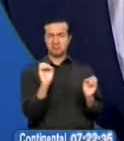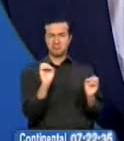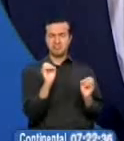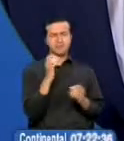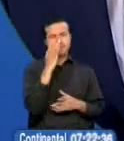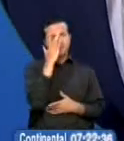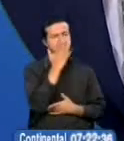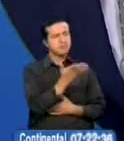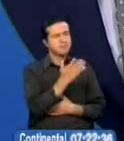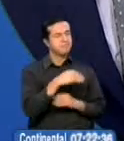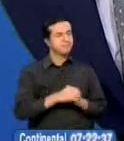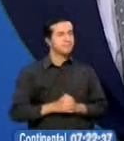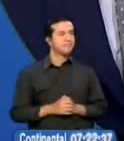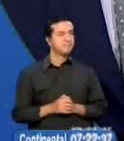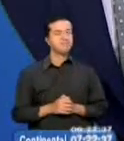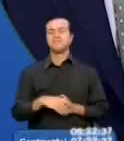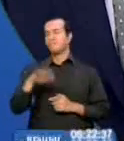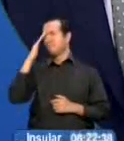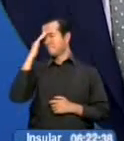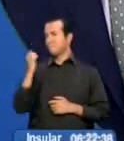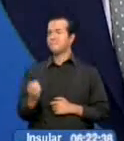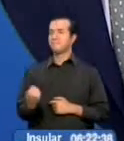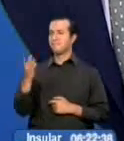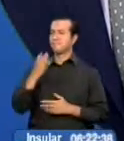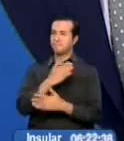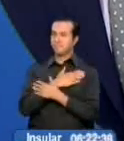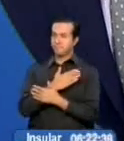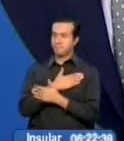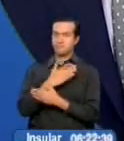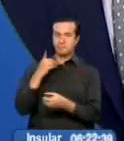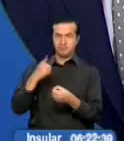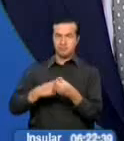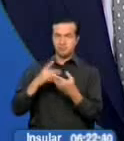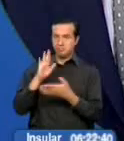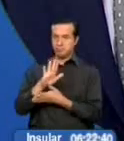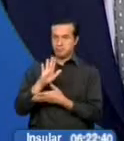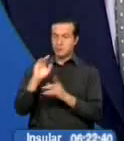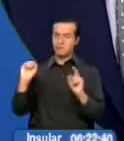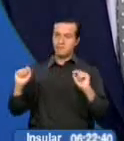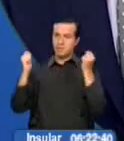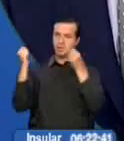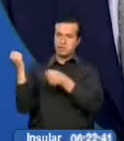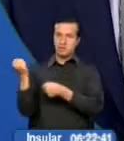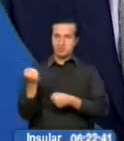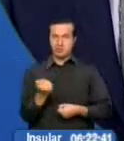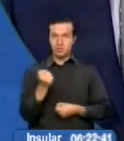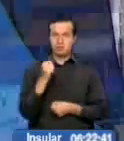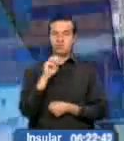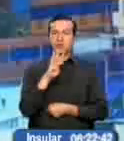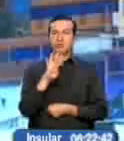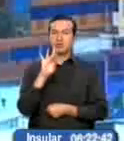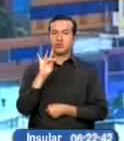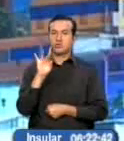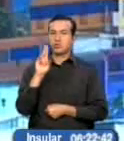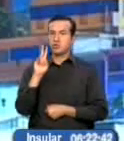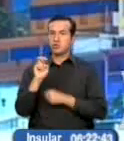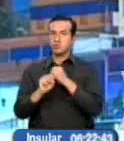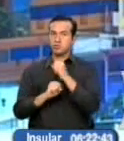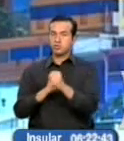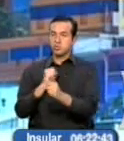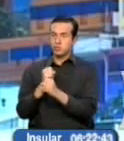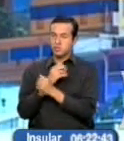bienvenido. Buenos días, Carlos. Mi saludo a Quito por sus fiestas de fundación en estos 482